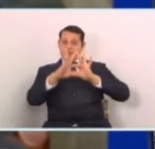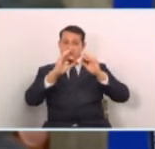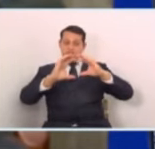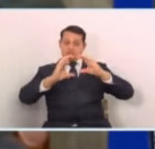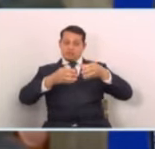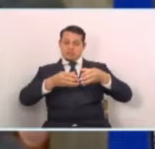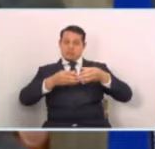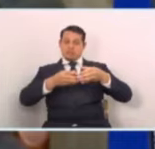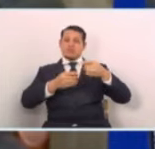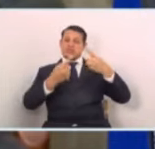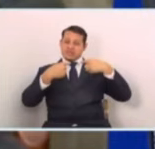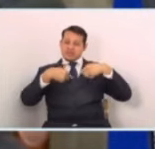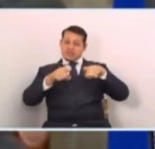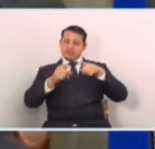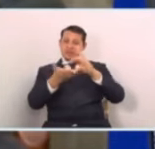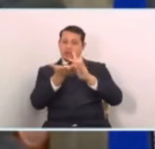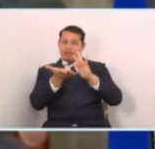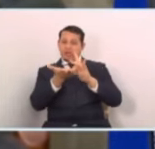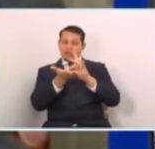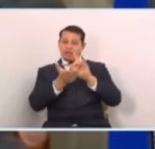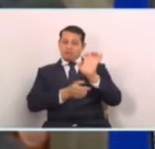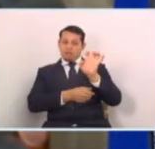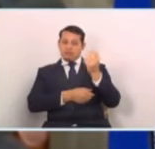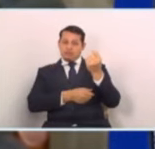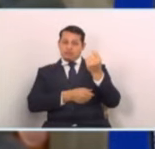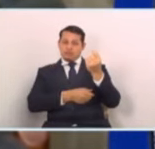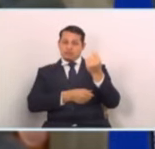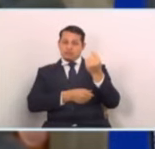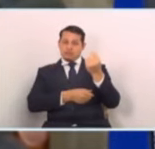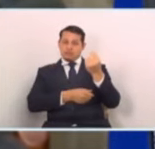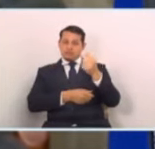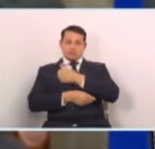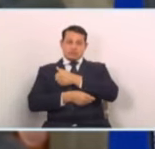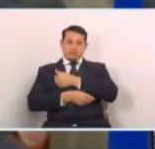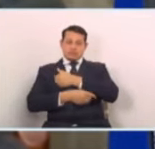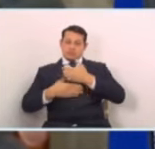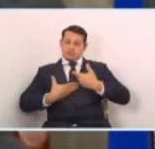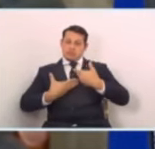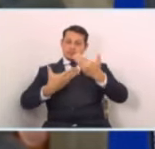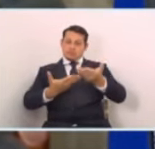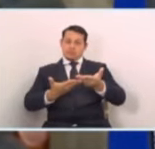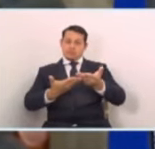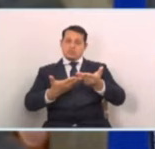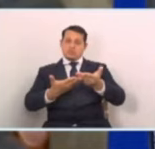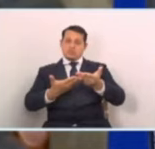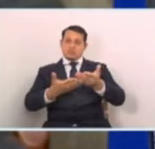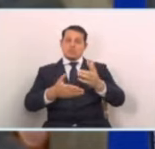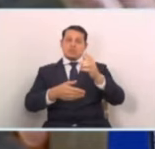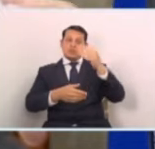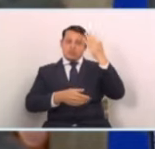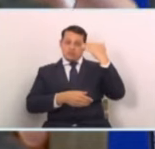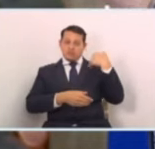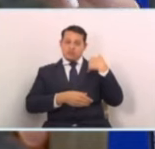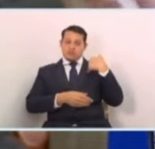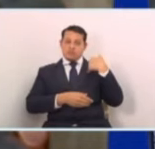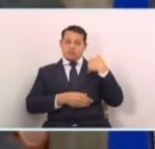algunos sectores que siempre se han aprovechado de los recursos que deberían de ser y que deberían de llegar a